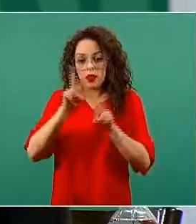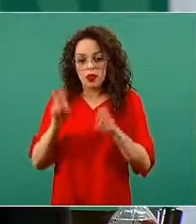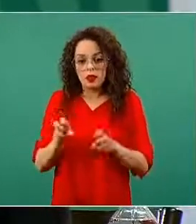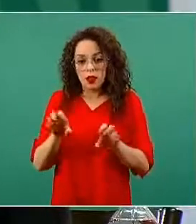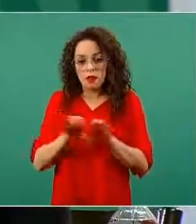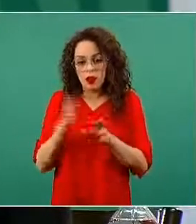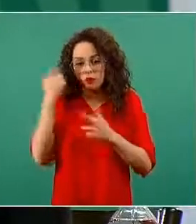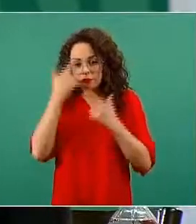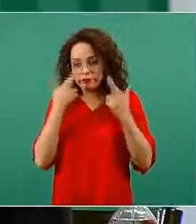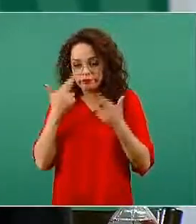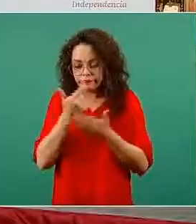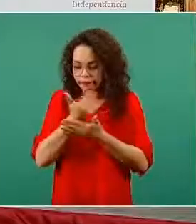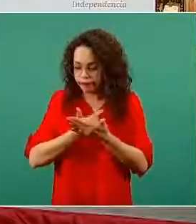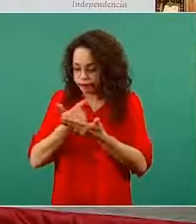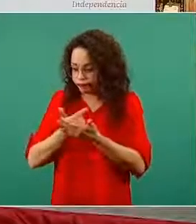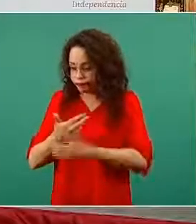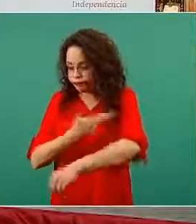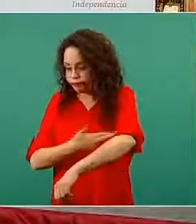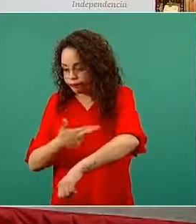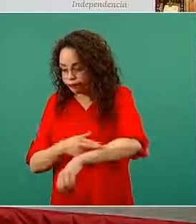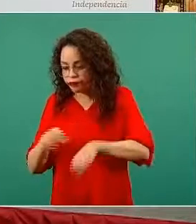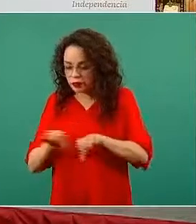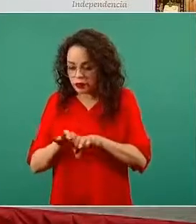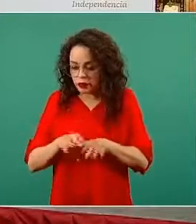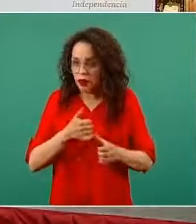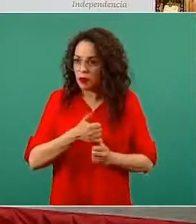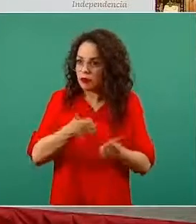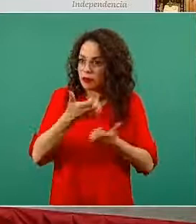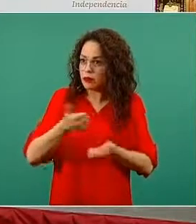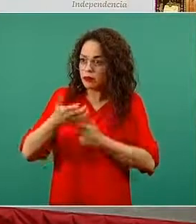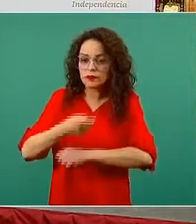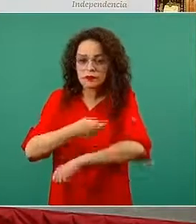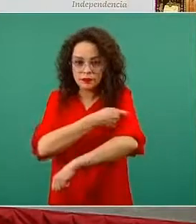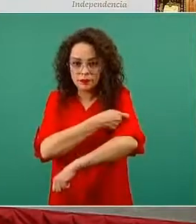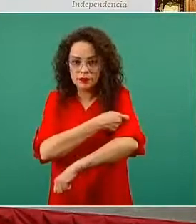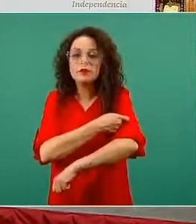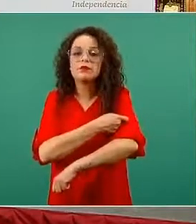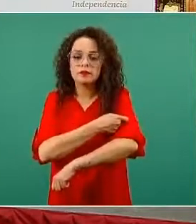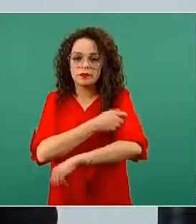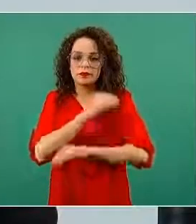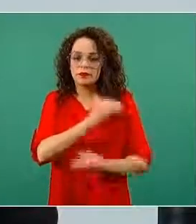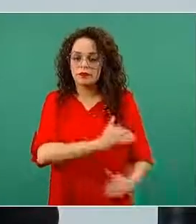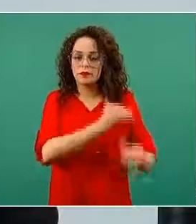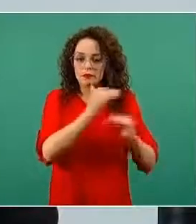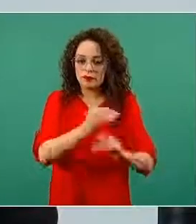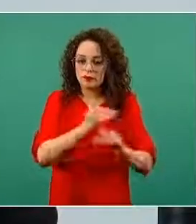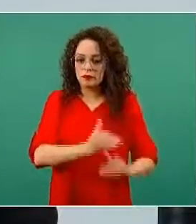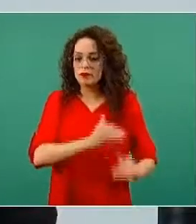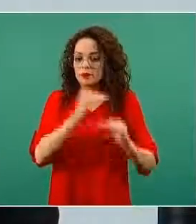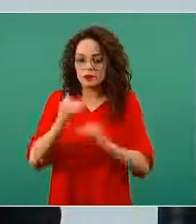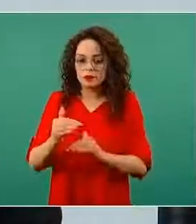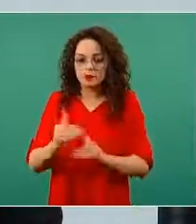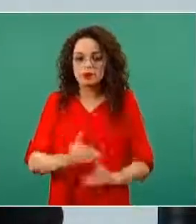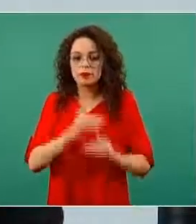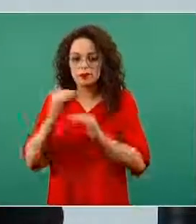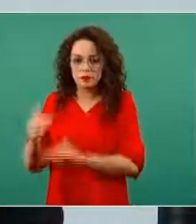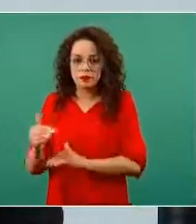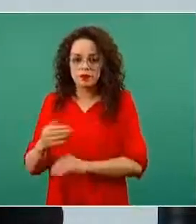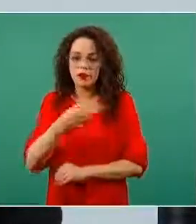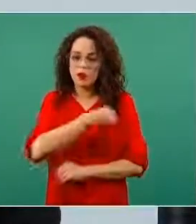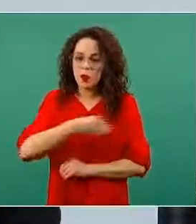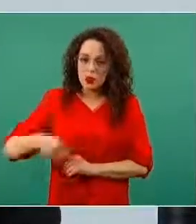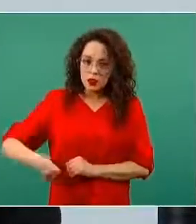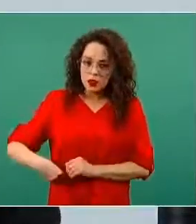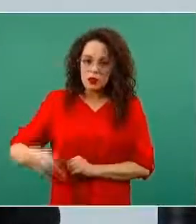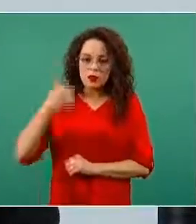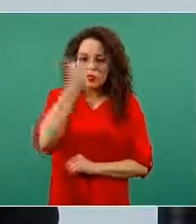que se implementa la estrategia de forma escalonada, se va moviendo por los municipios y